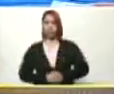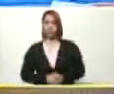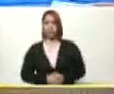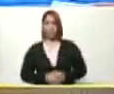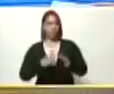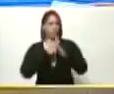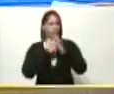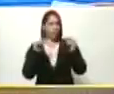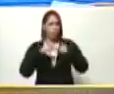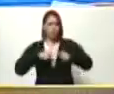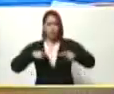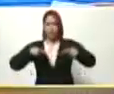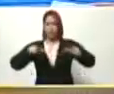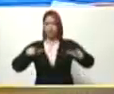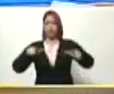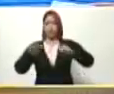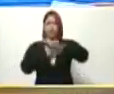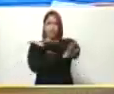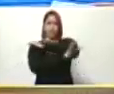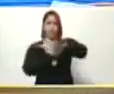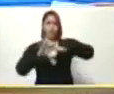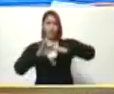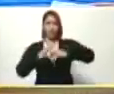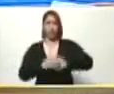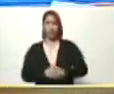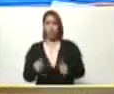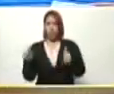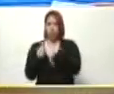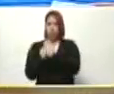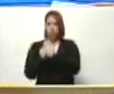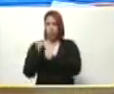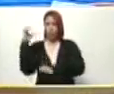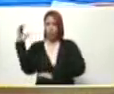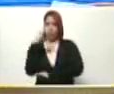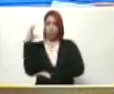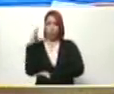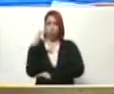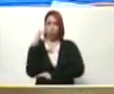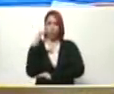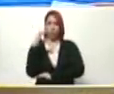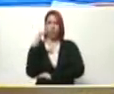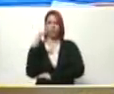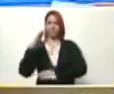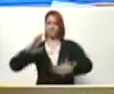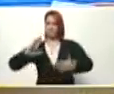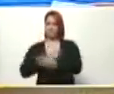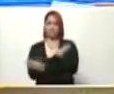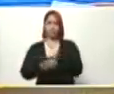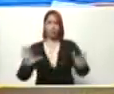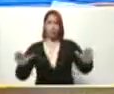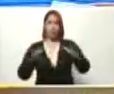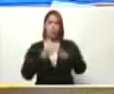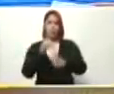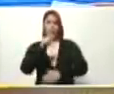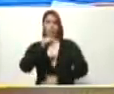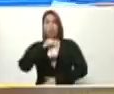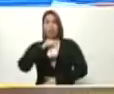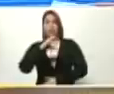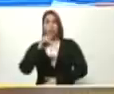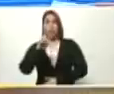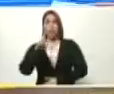todos los espacios fronterizos con Colombia de estos grupos Tancol.